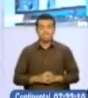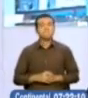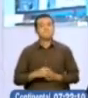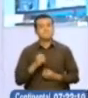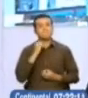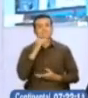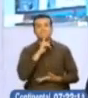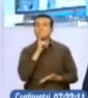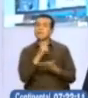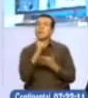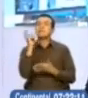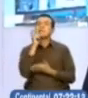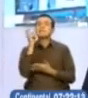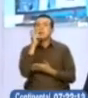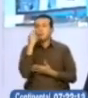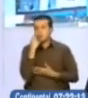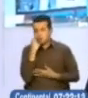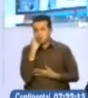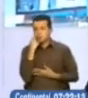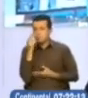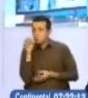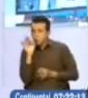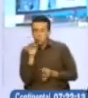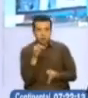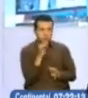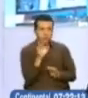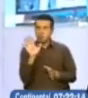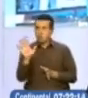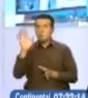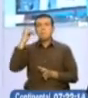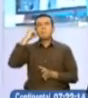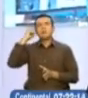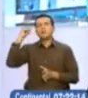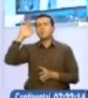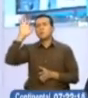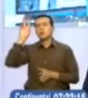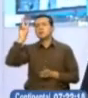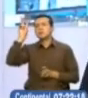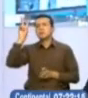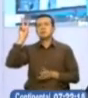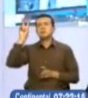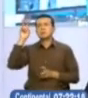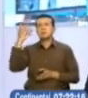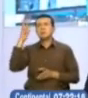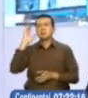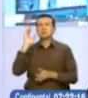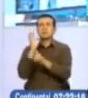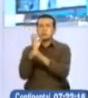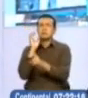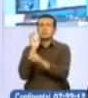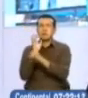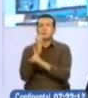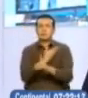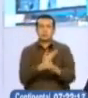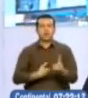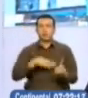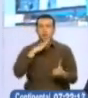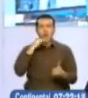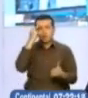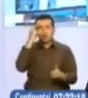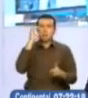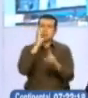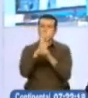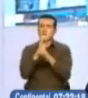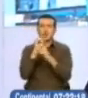insisto en que ahí es necesario hacer las distinciones del caso, porque estoy pensando sobre todo en lo que ha significado esto que se le ha criticado tanto a Correa, ¿no? De su